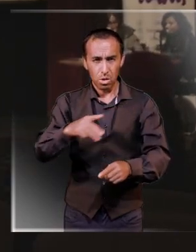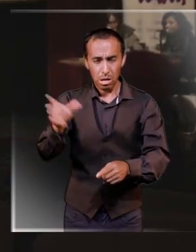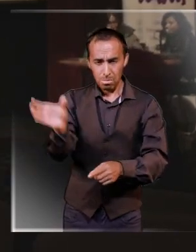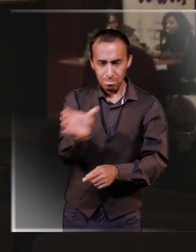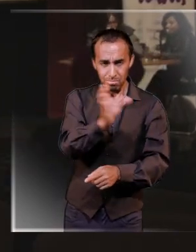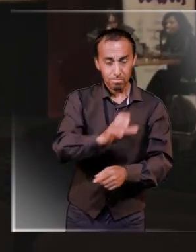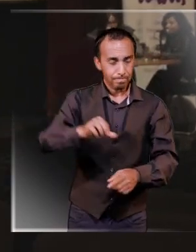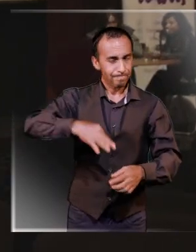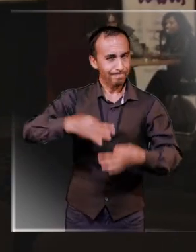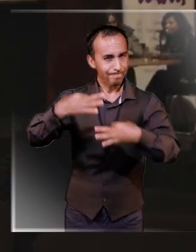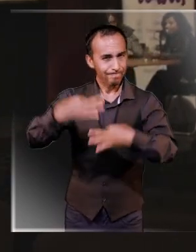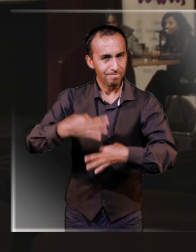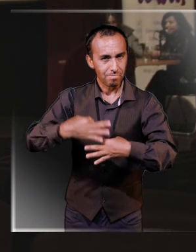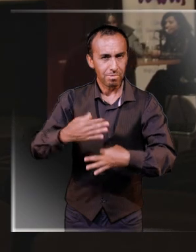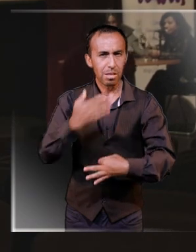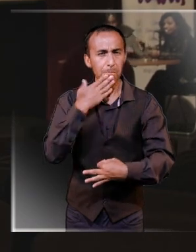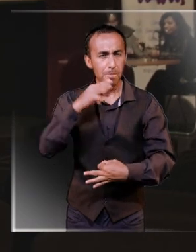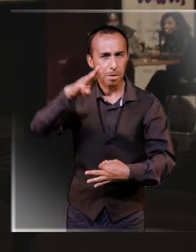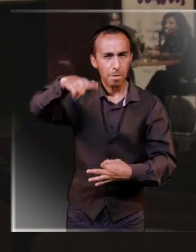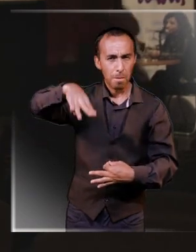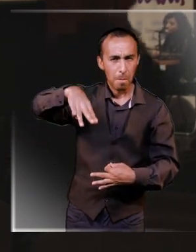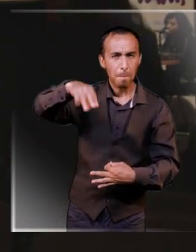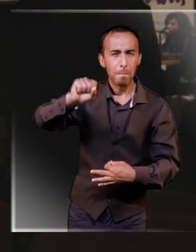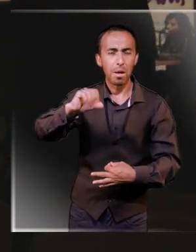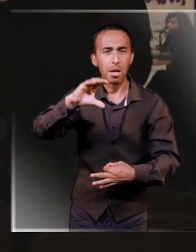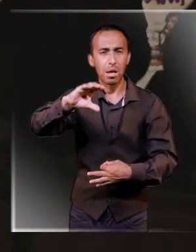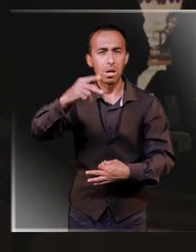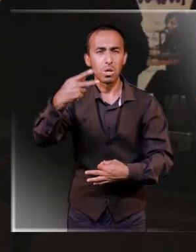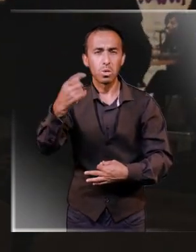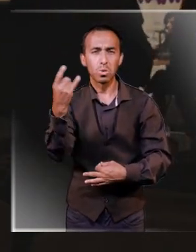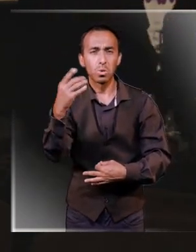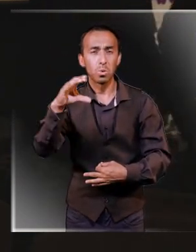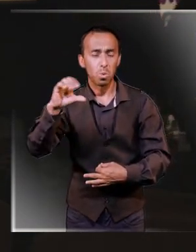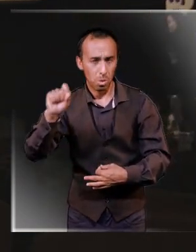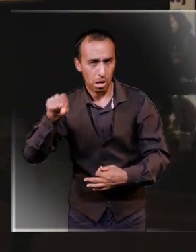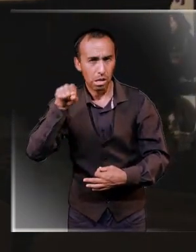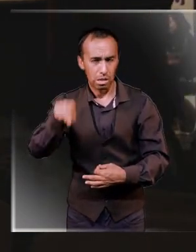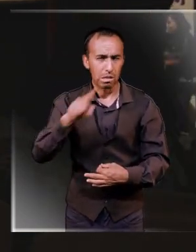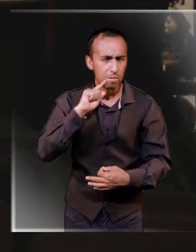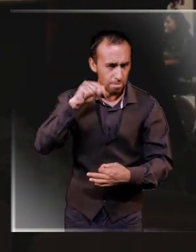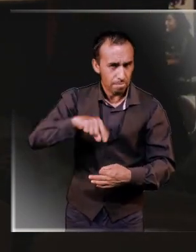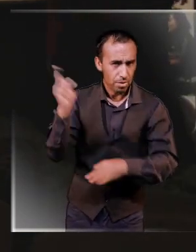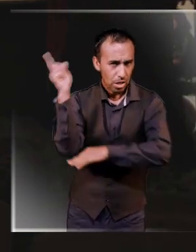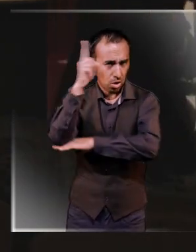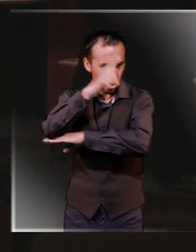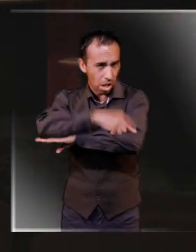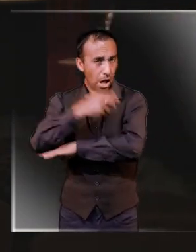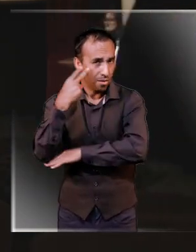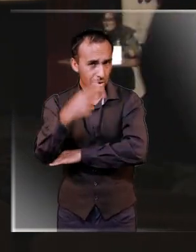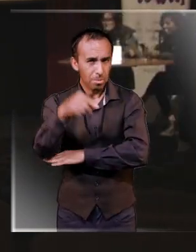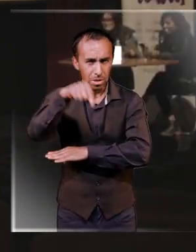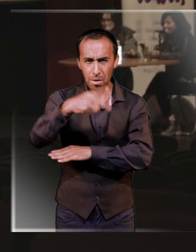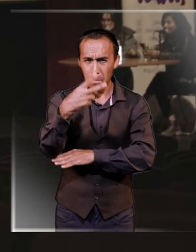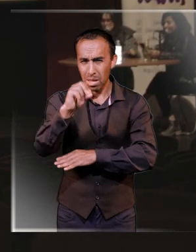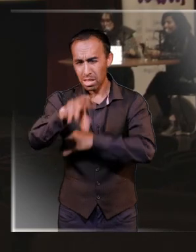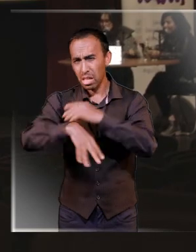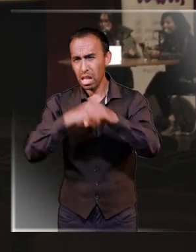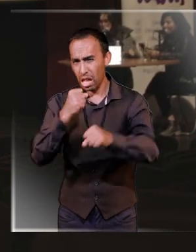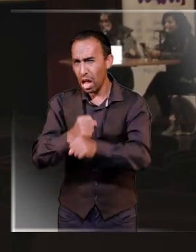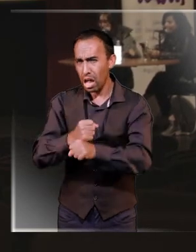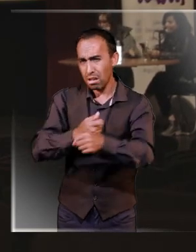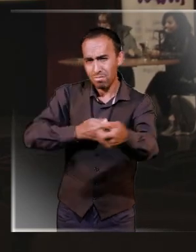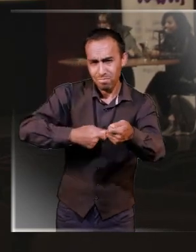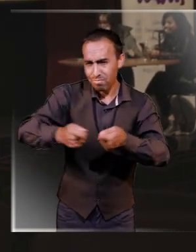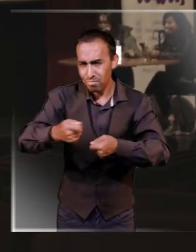Sentimental, Subterra, Gente Decente, Los Debutantes y, por supuesto, Machuca, que acabamos de ver durante esta jornada. Lleva más de